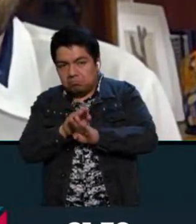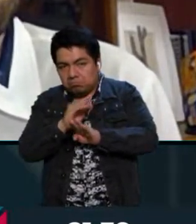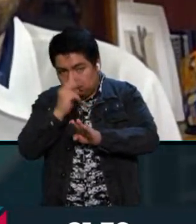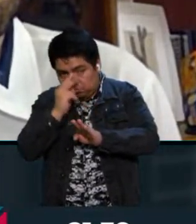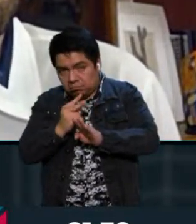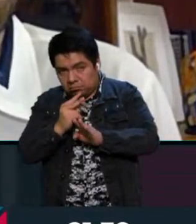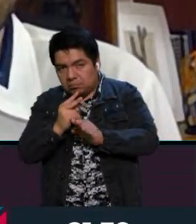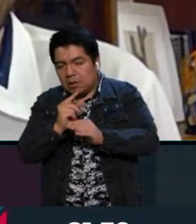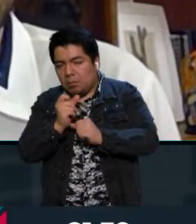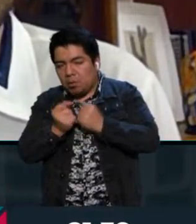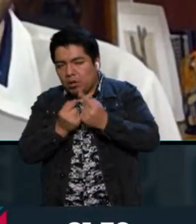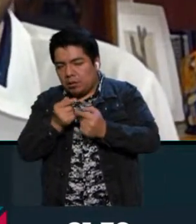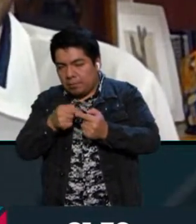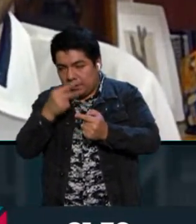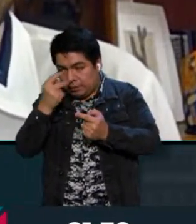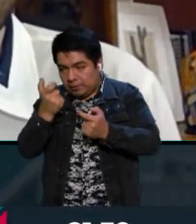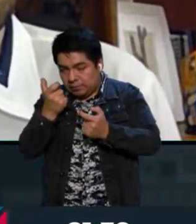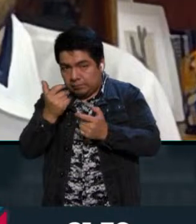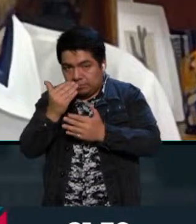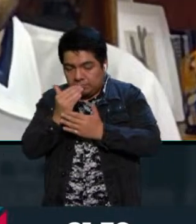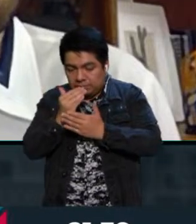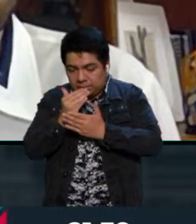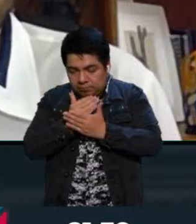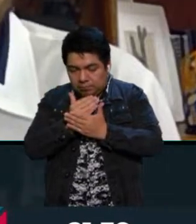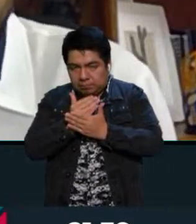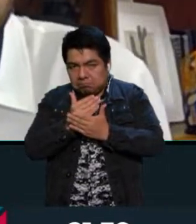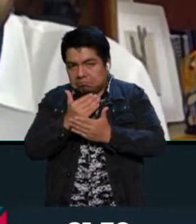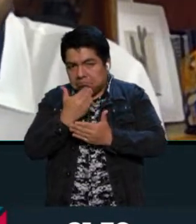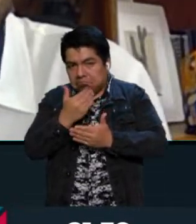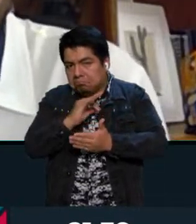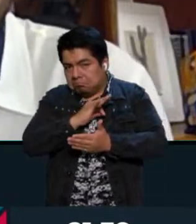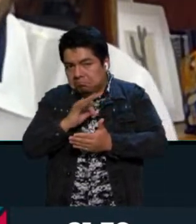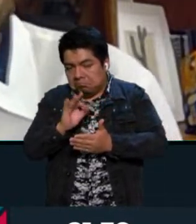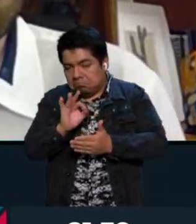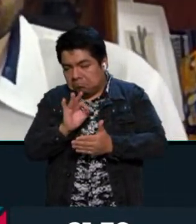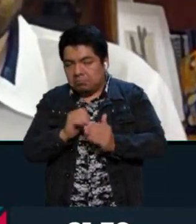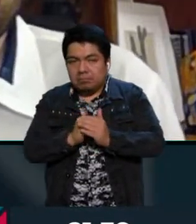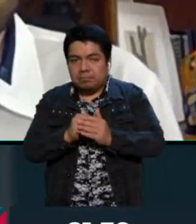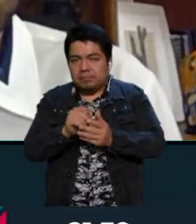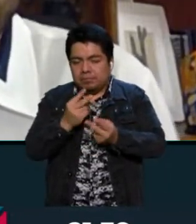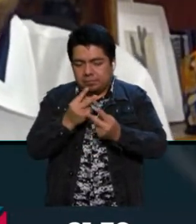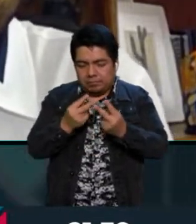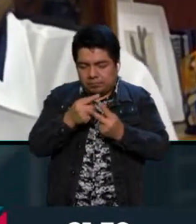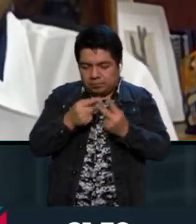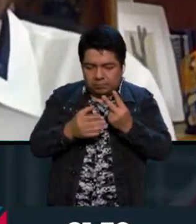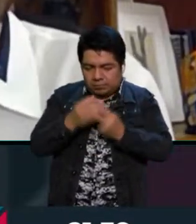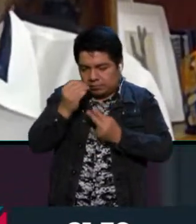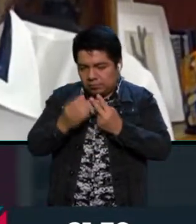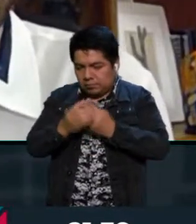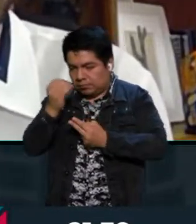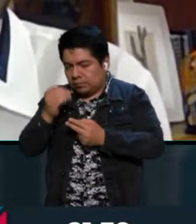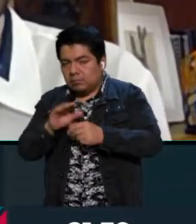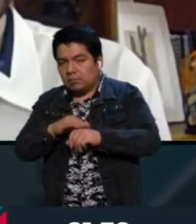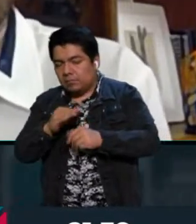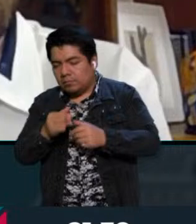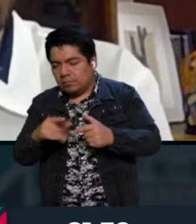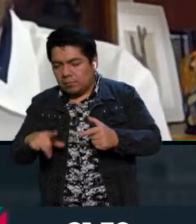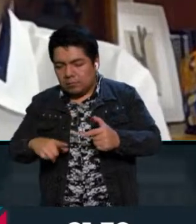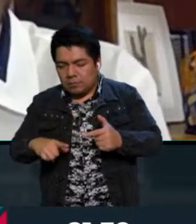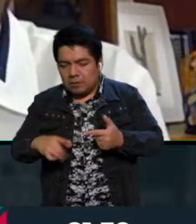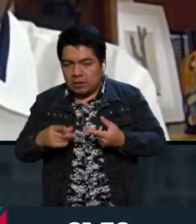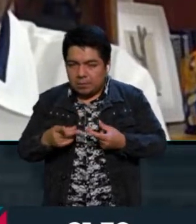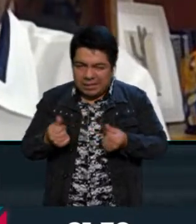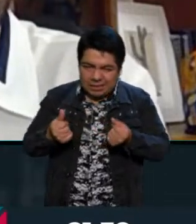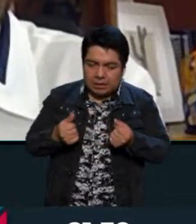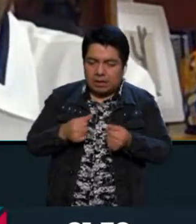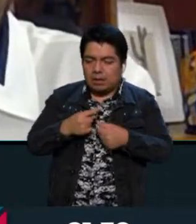también para ayudar un poco a la economía. Yo creo que eso va a terminar pasando, y esa combinación de un poco más de gasto de gobierno y un